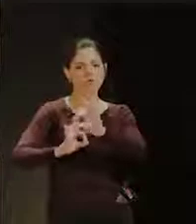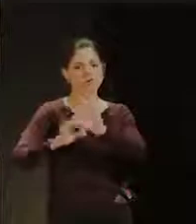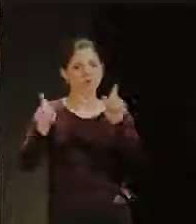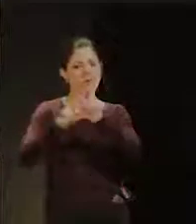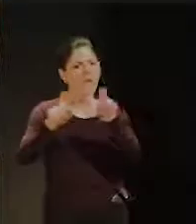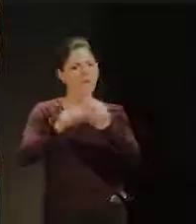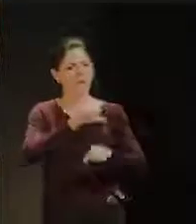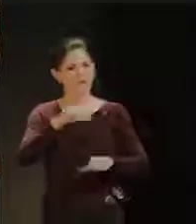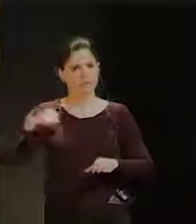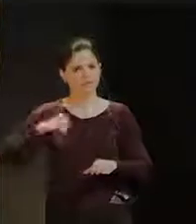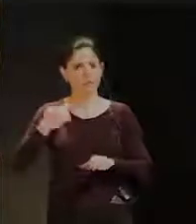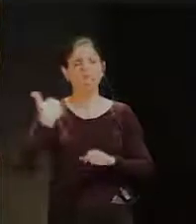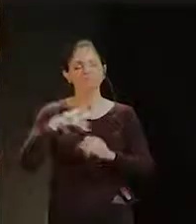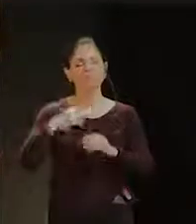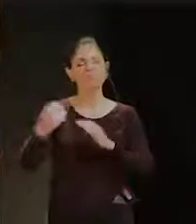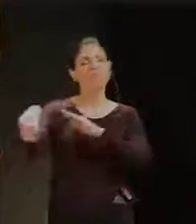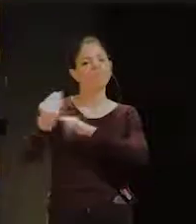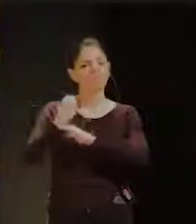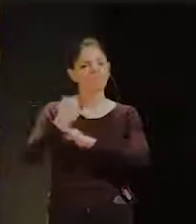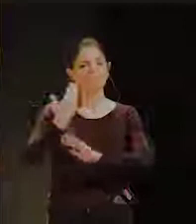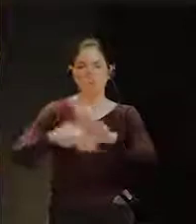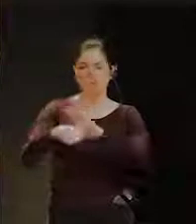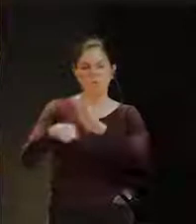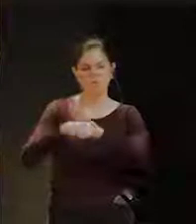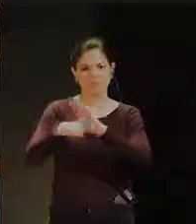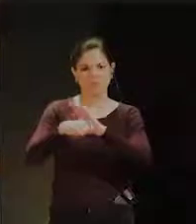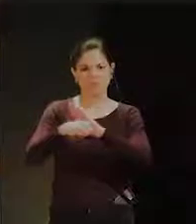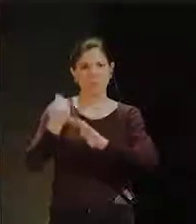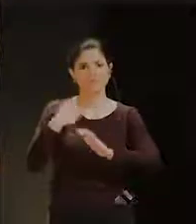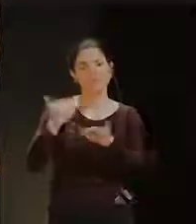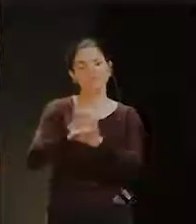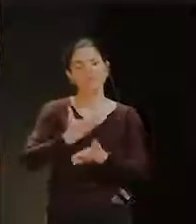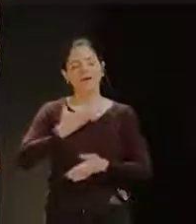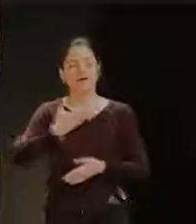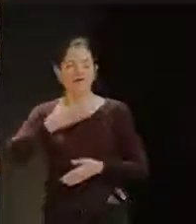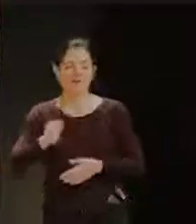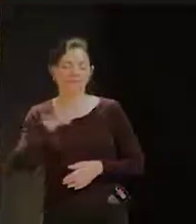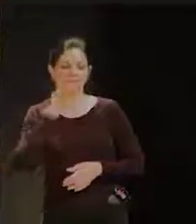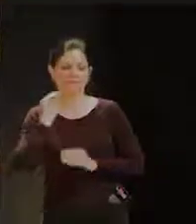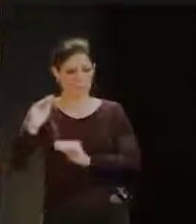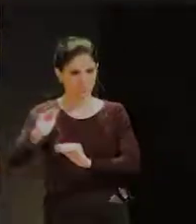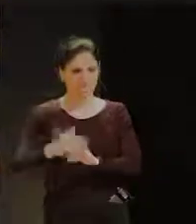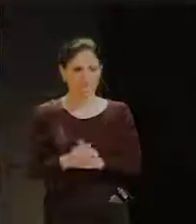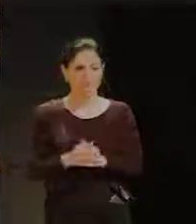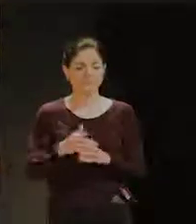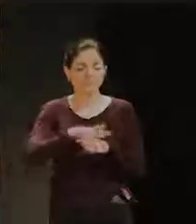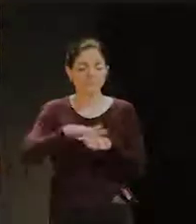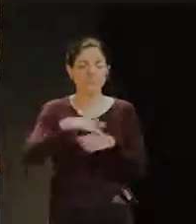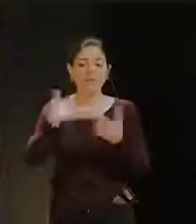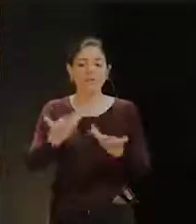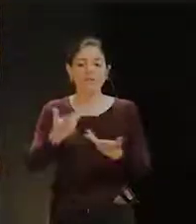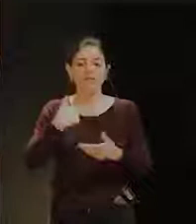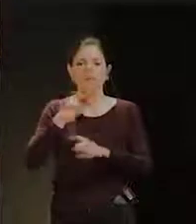entidad propia, recibiendo fondos continuos del Fine Arts Council de Inglaterra. Nuestros